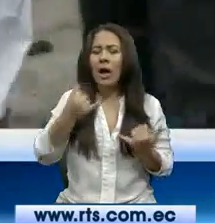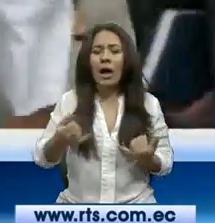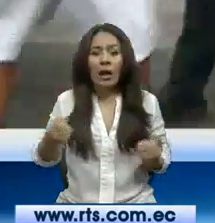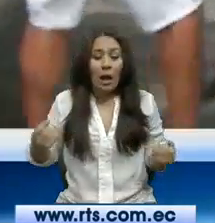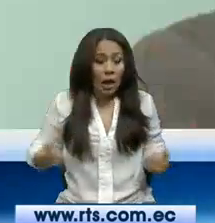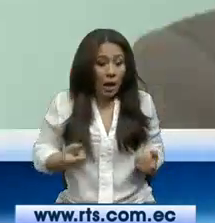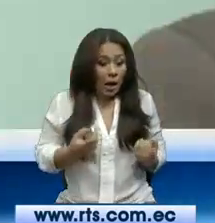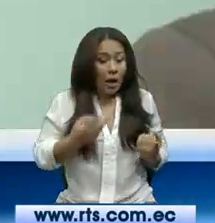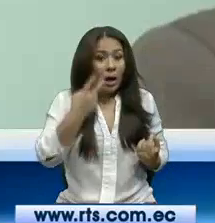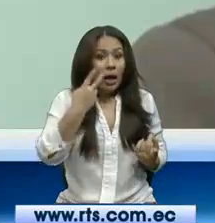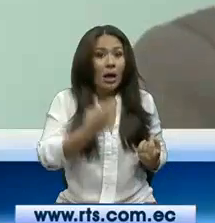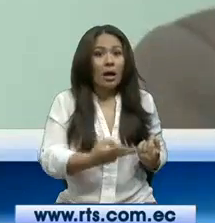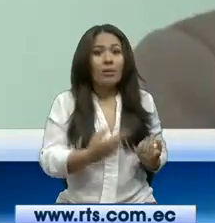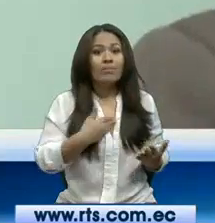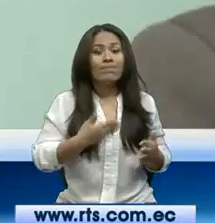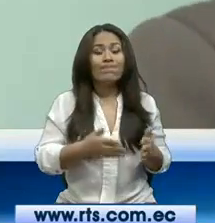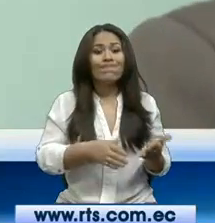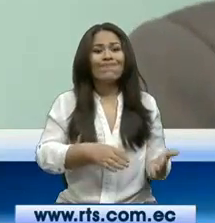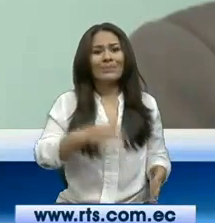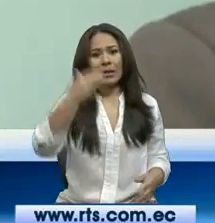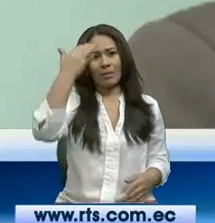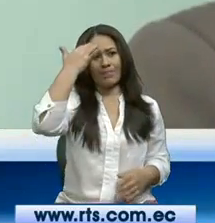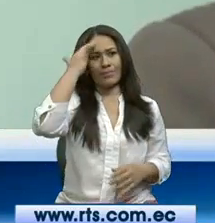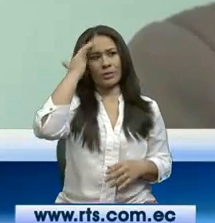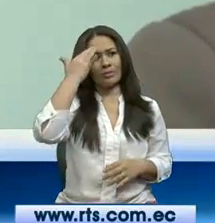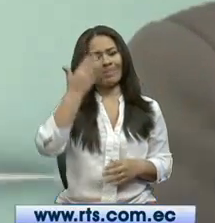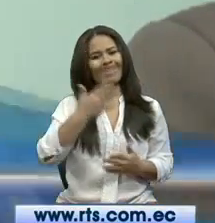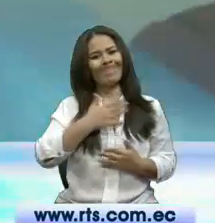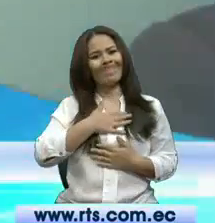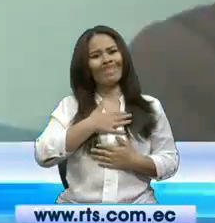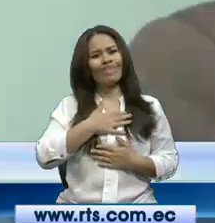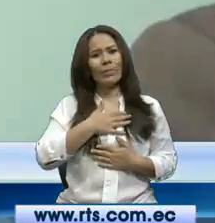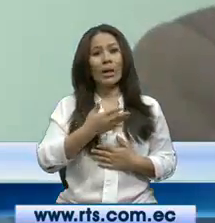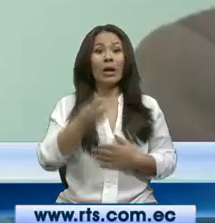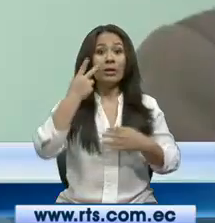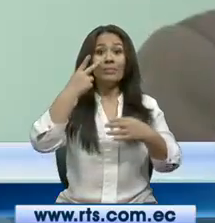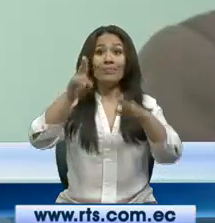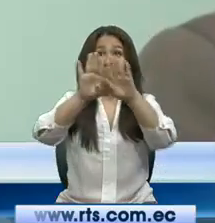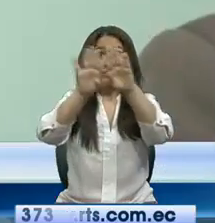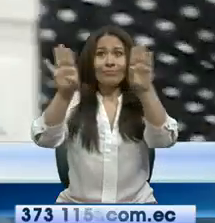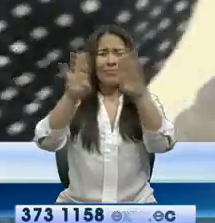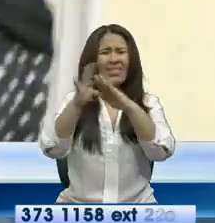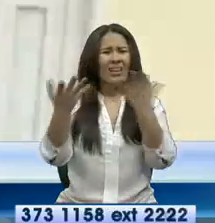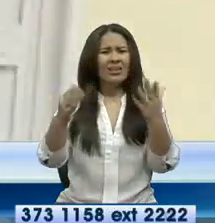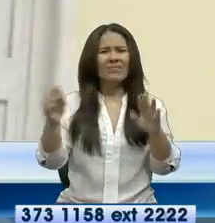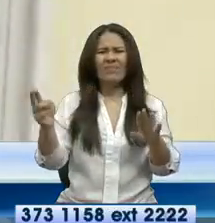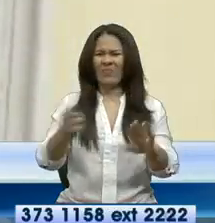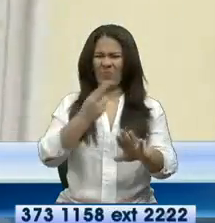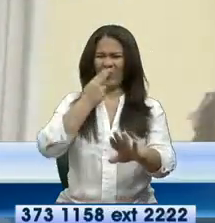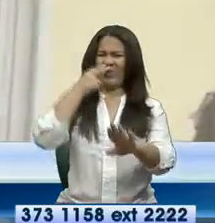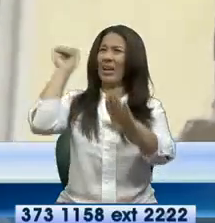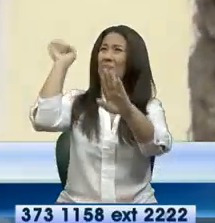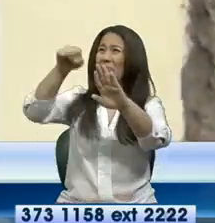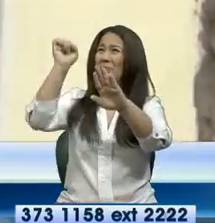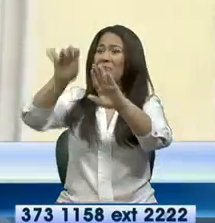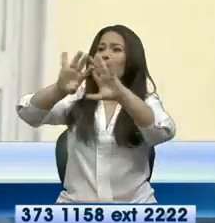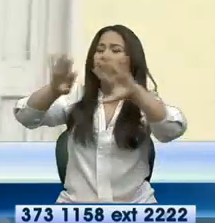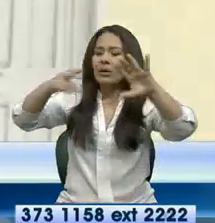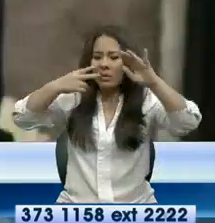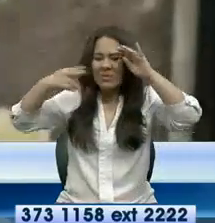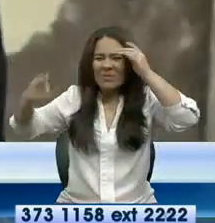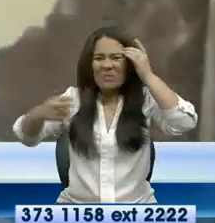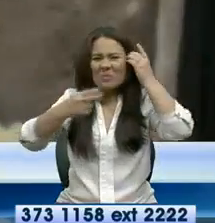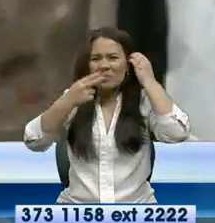cuadro. Por lo que ingresan rompiendo uno de los vidrios y por el mal olor que existía en el lugar,